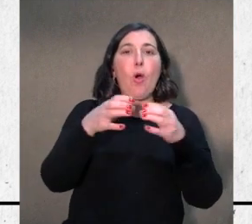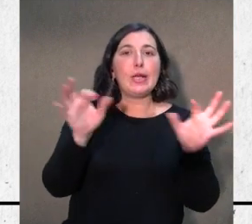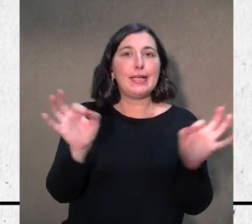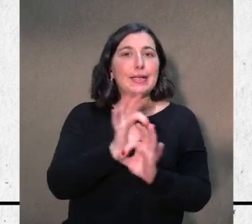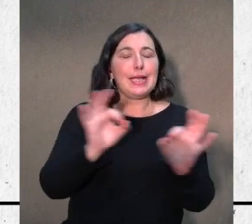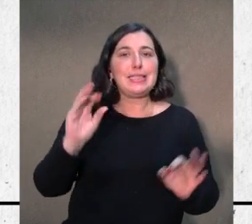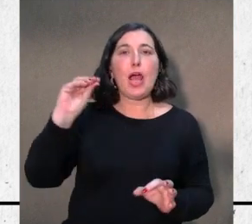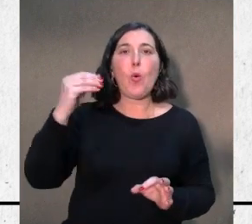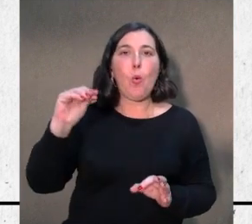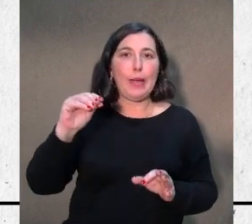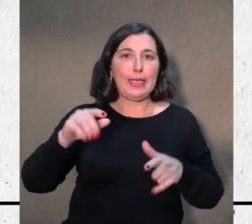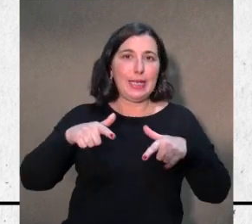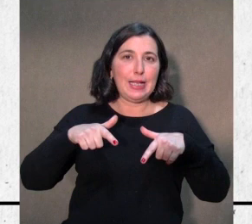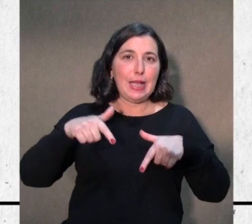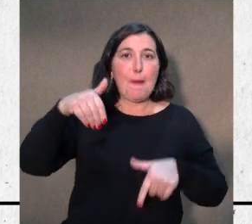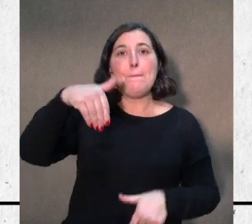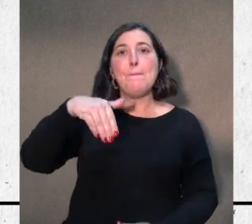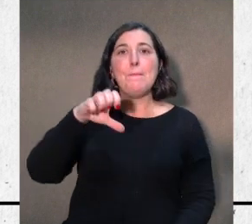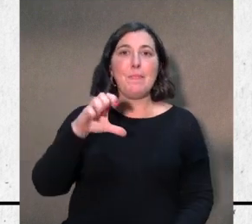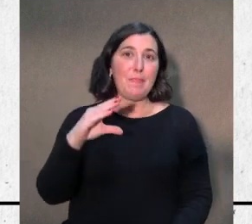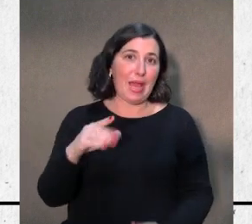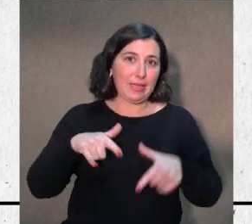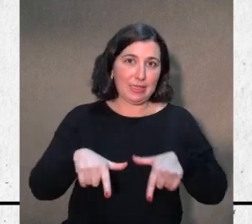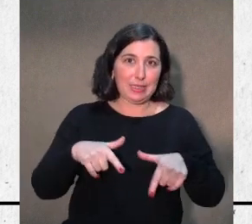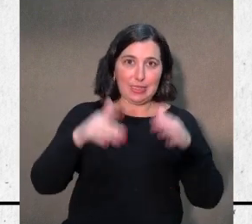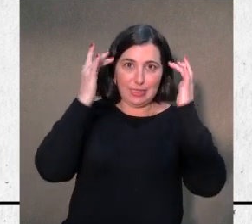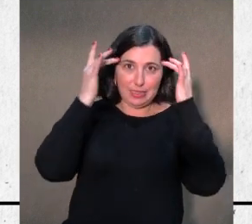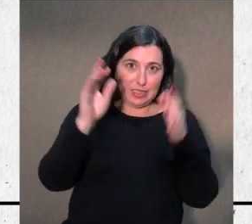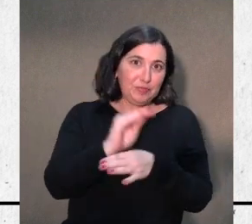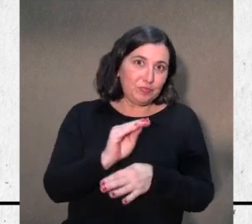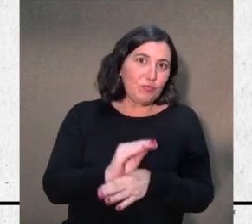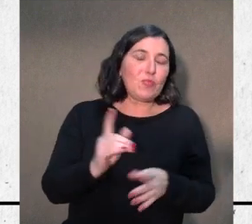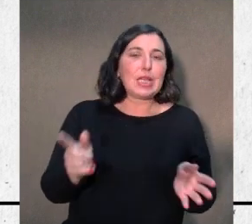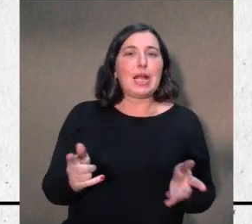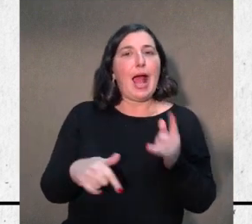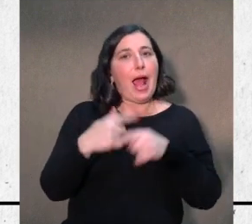que han seguido en la Orquesta del Sodre conmigo, y que, bueno, somos amigos de toda la